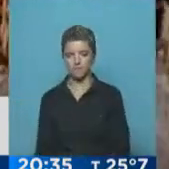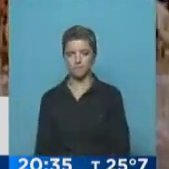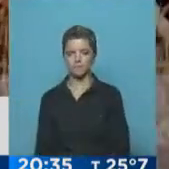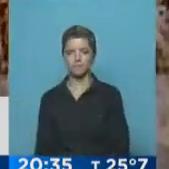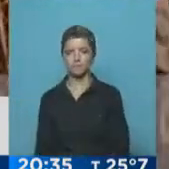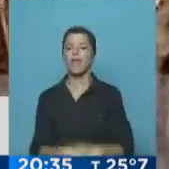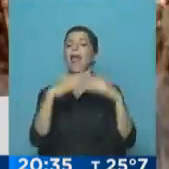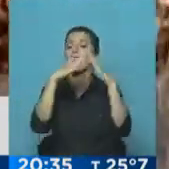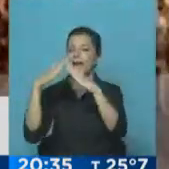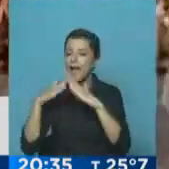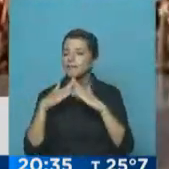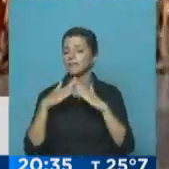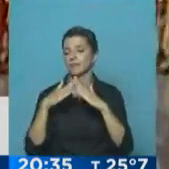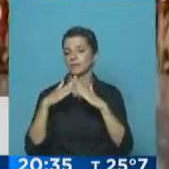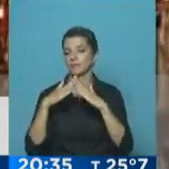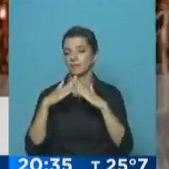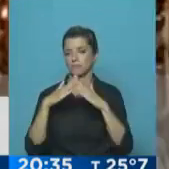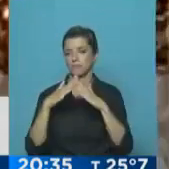en viviendas,